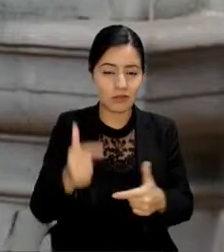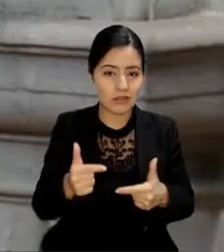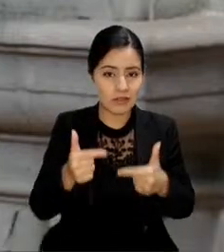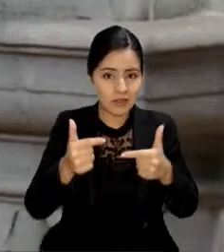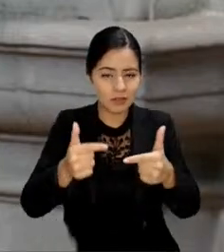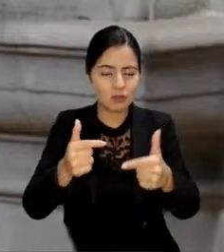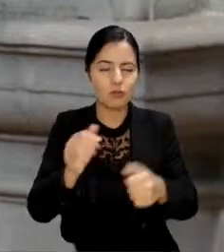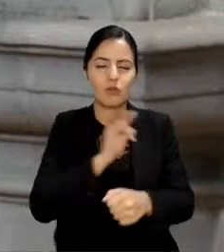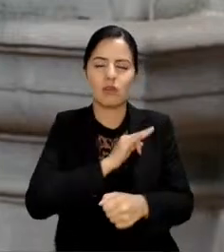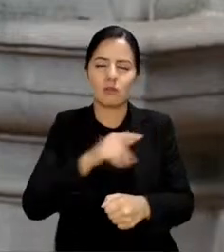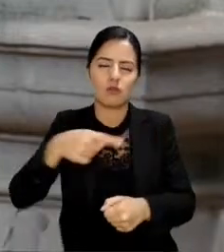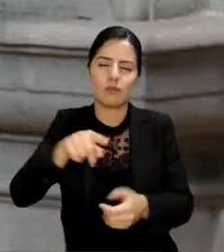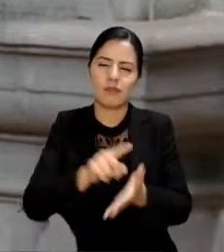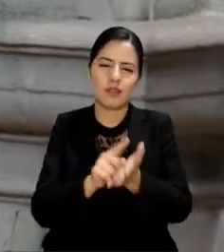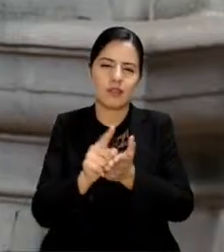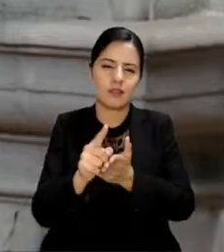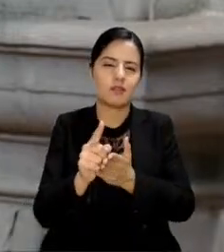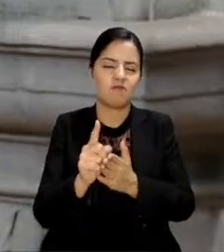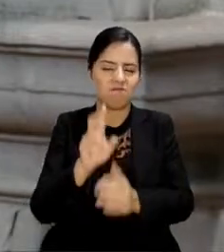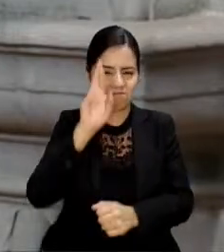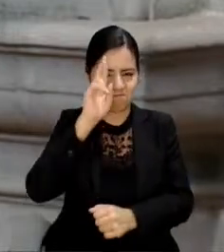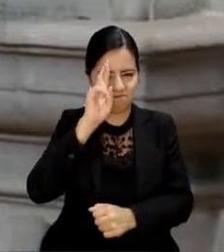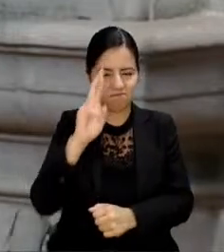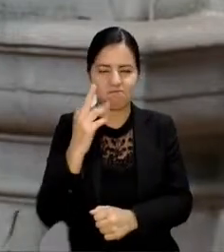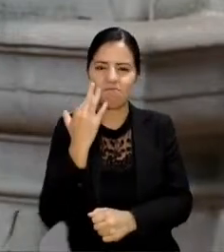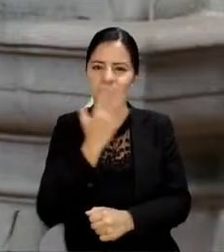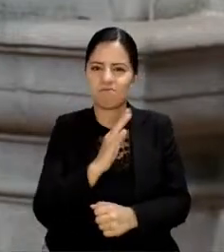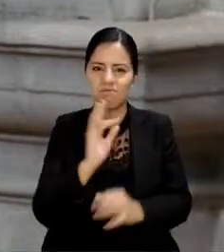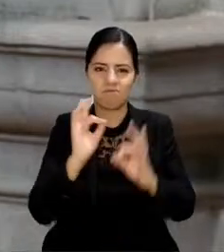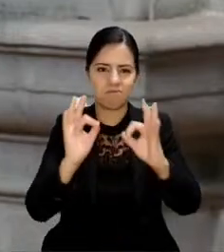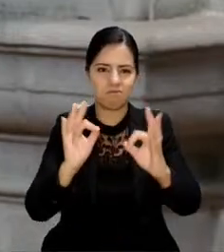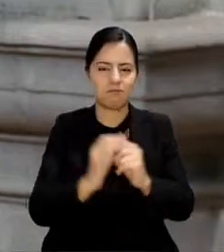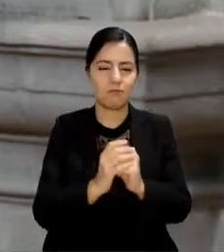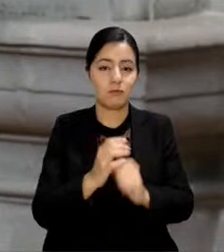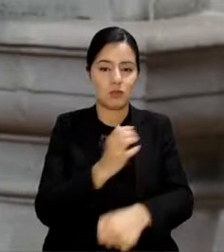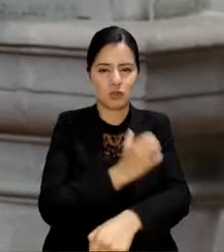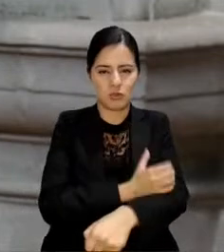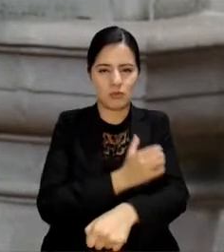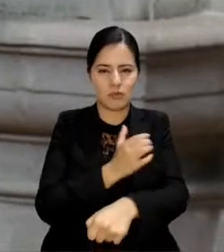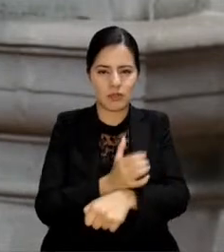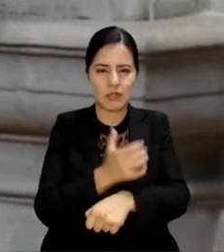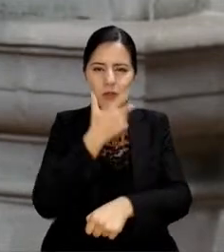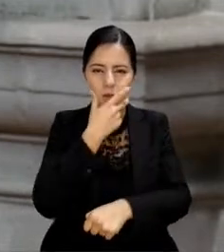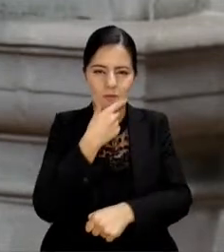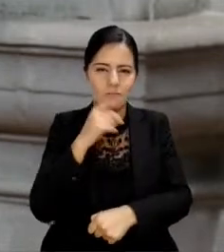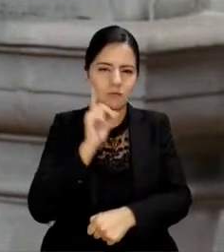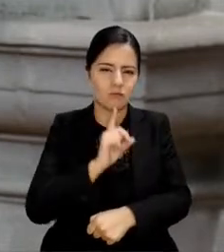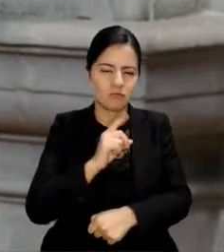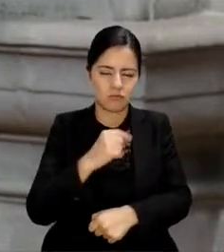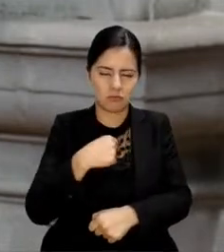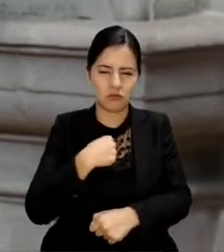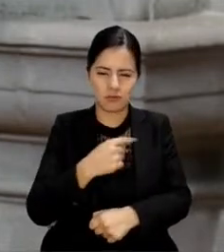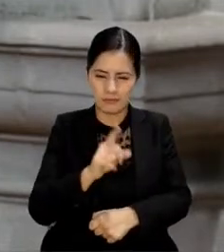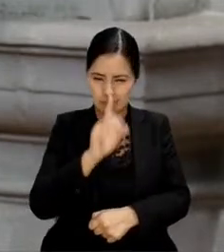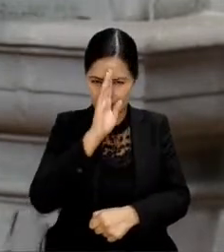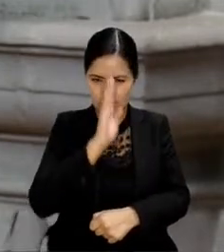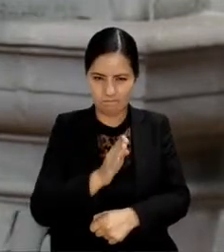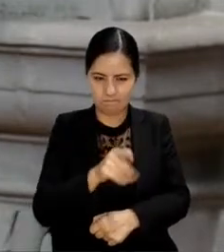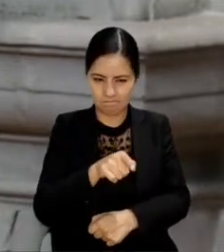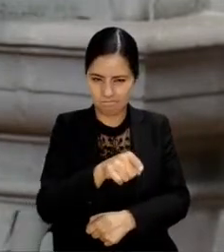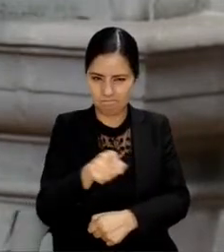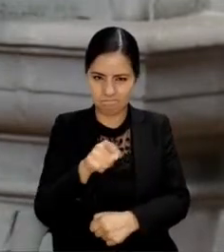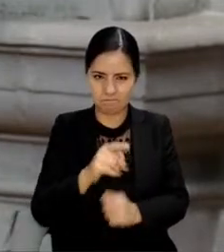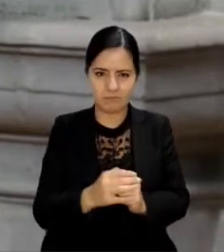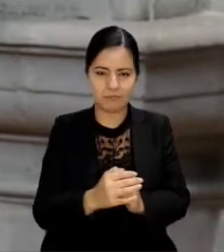sus derechos con plenitud. Compañeras diputadas, quiero dirigirme a ustedes particularmente.